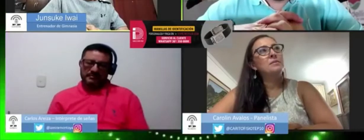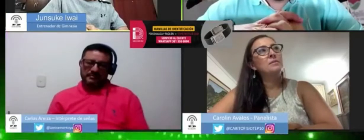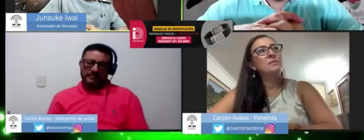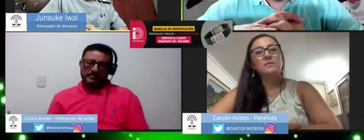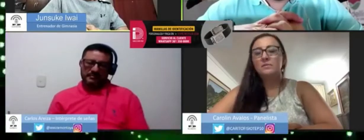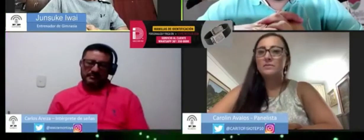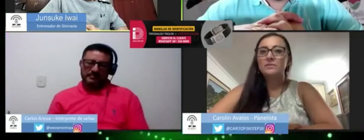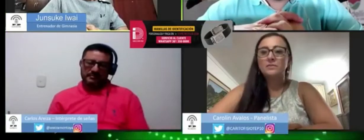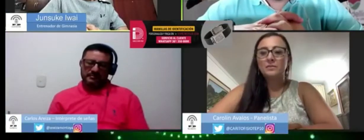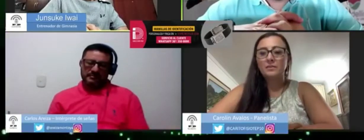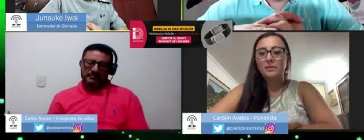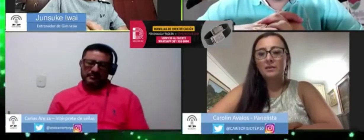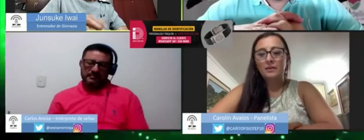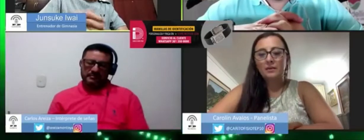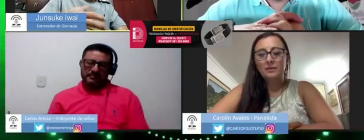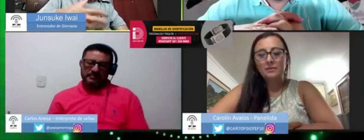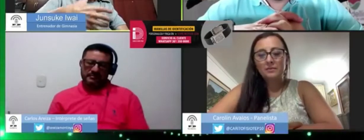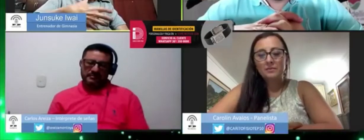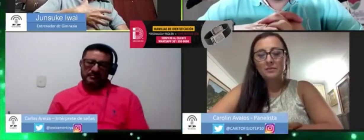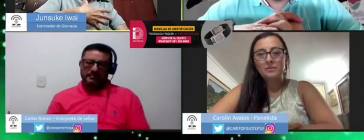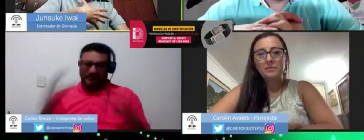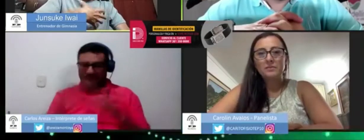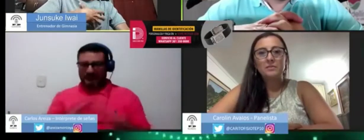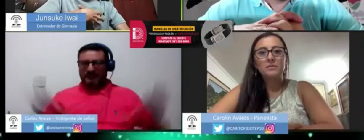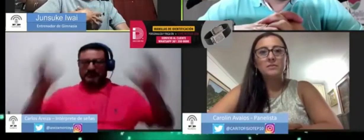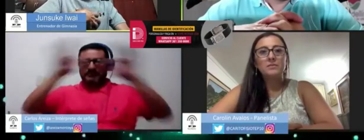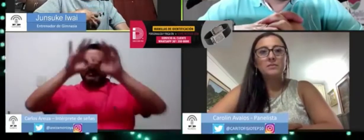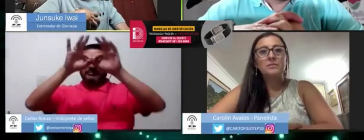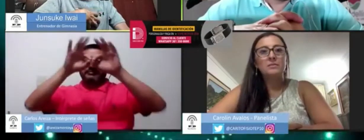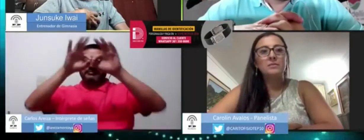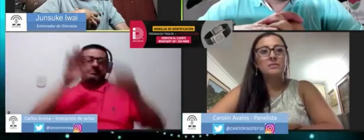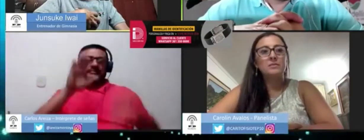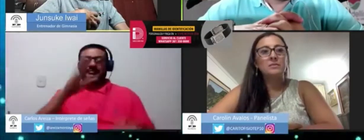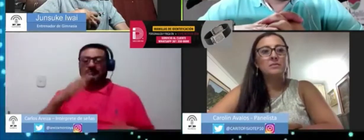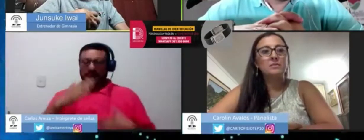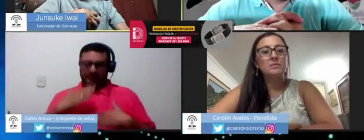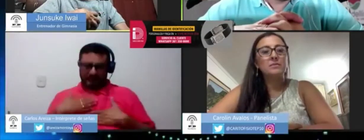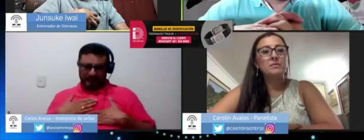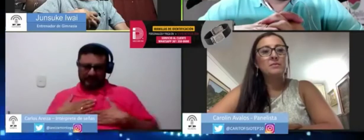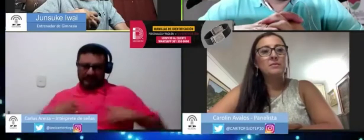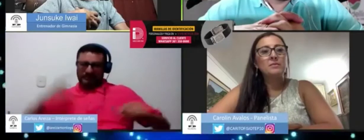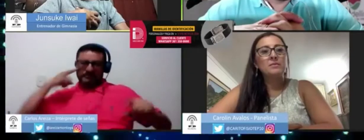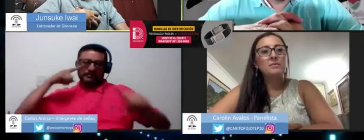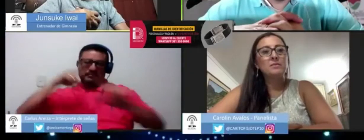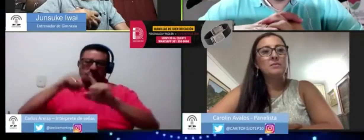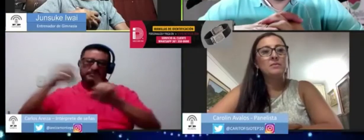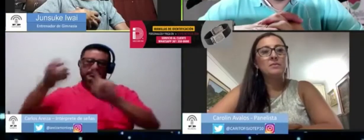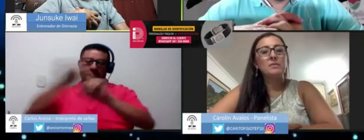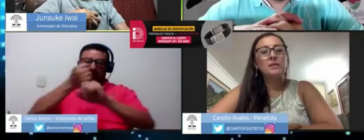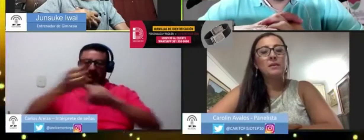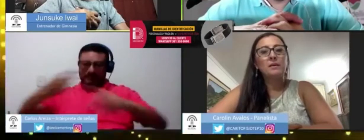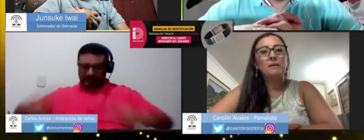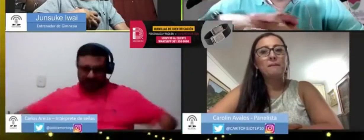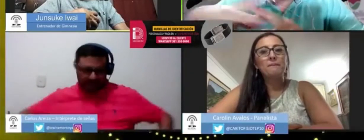O sea, muy importante es tener meta, pero